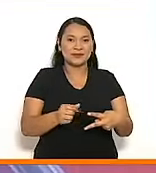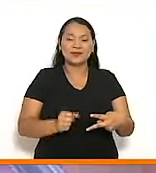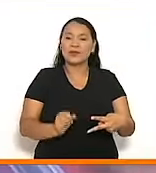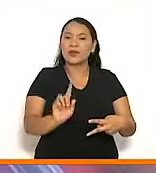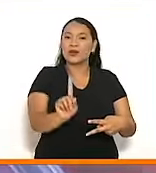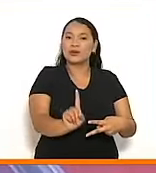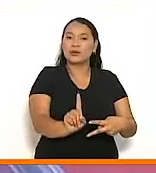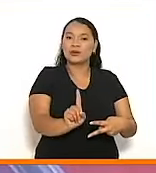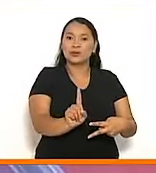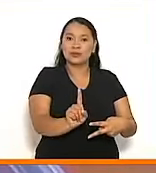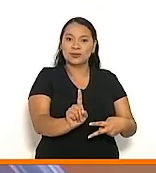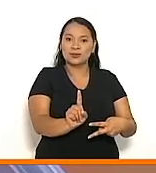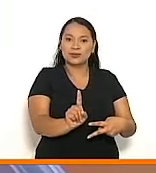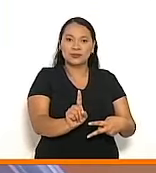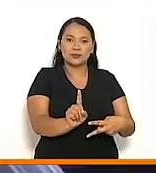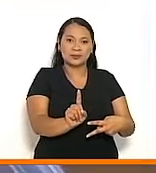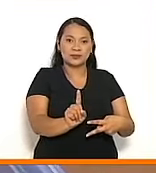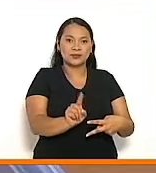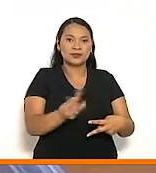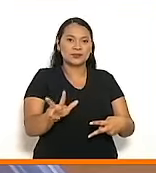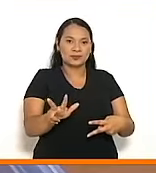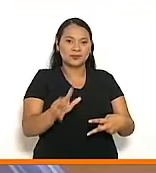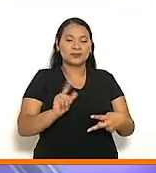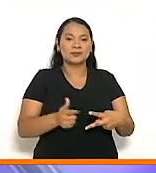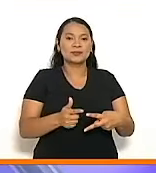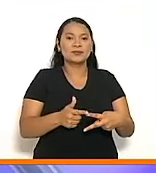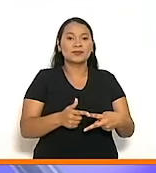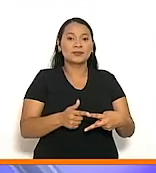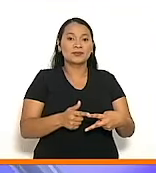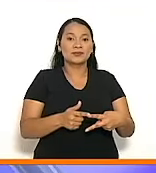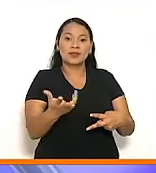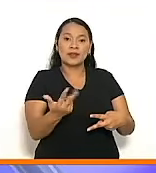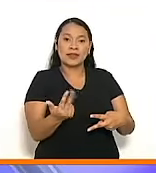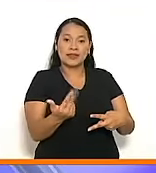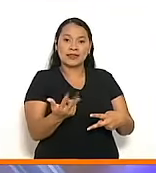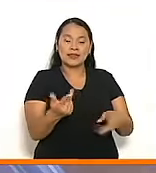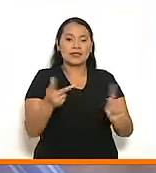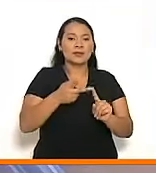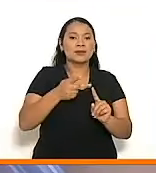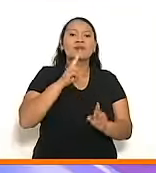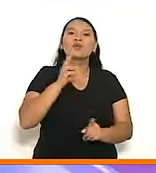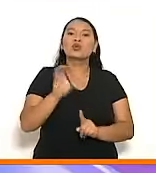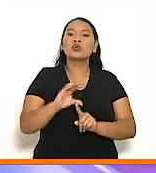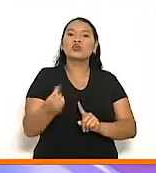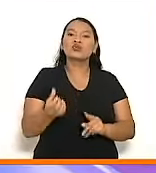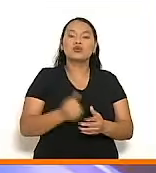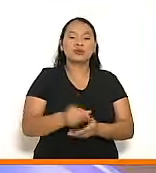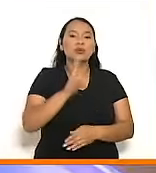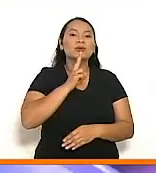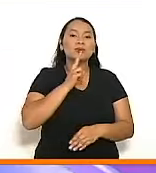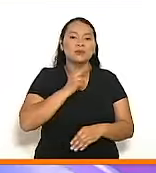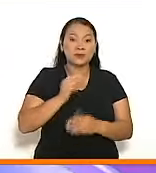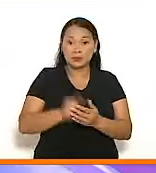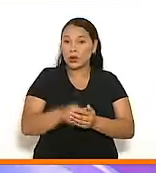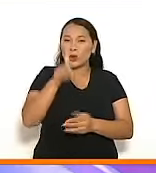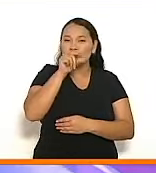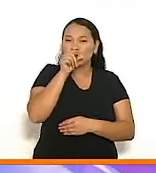1, segundo dígito. 3, número ganador 13 con su catrachada lechuza. En posición 2, su primer